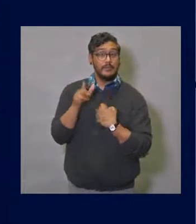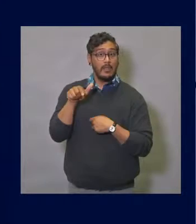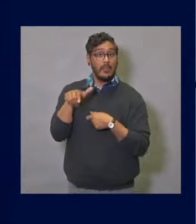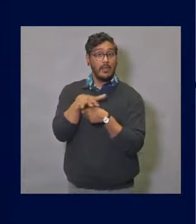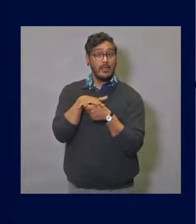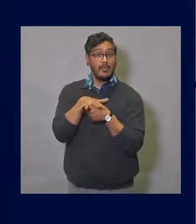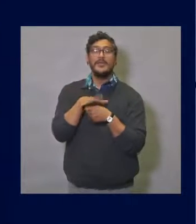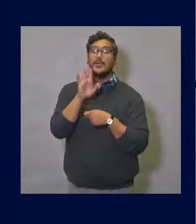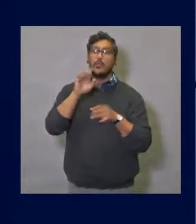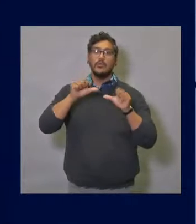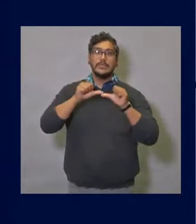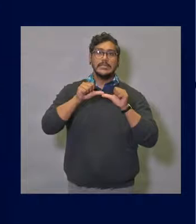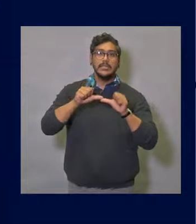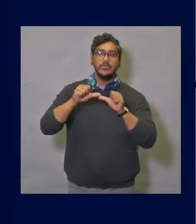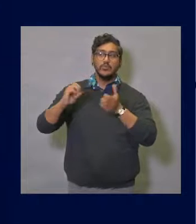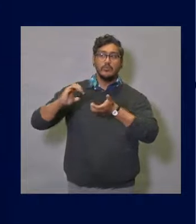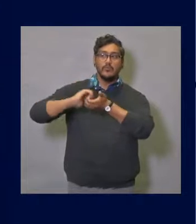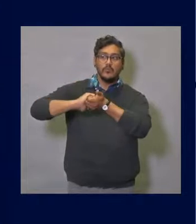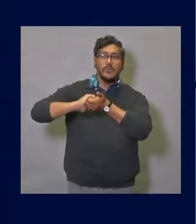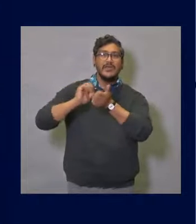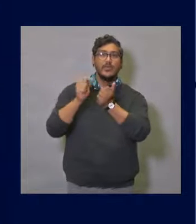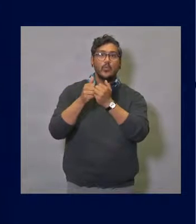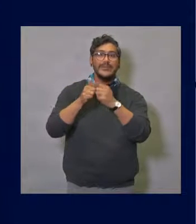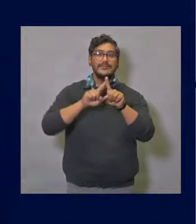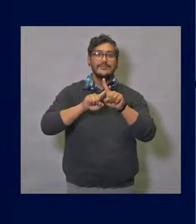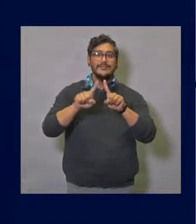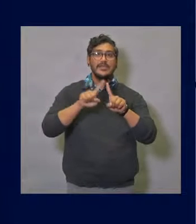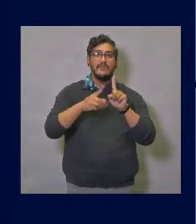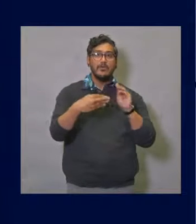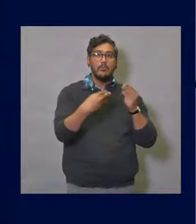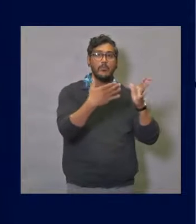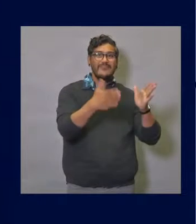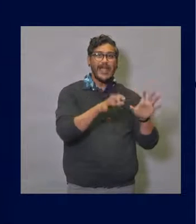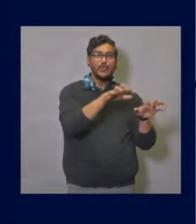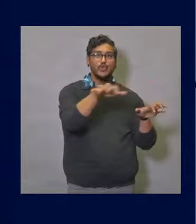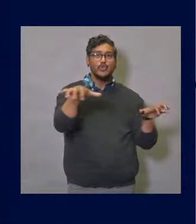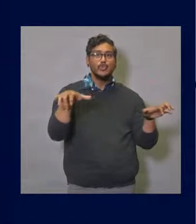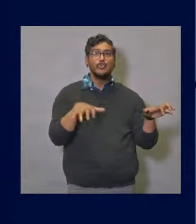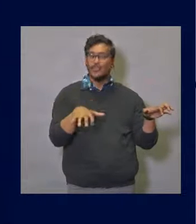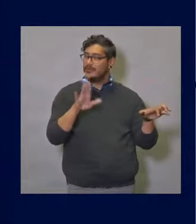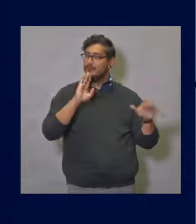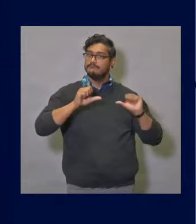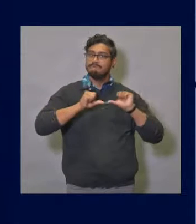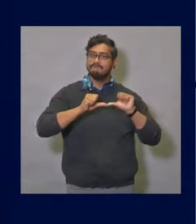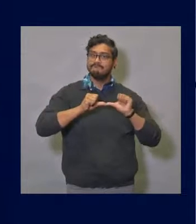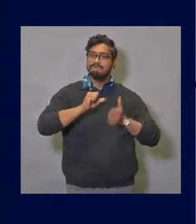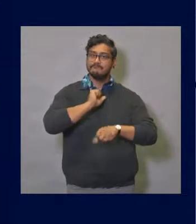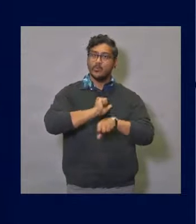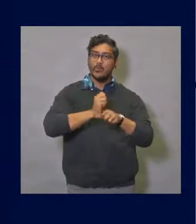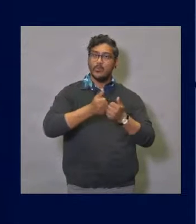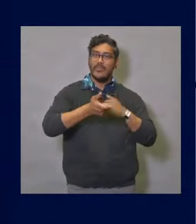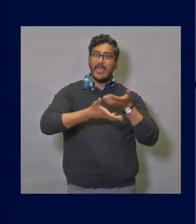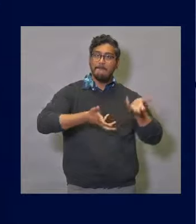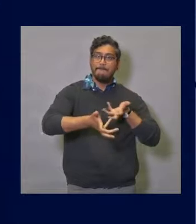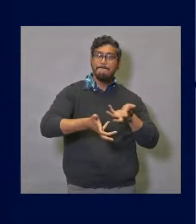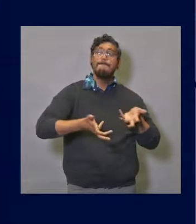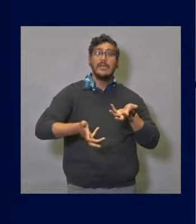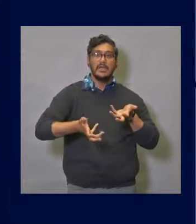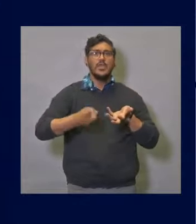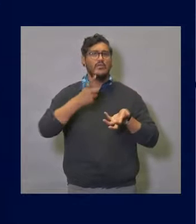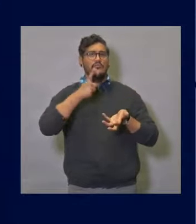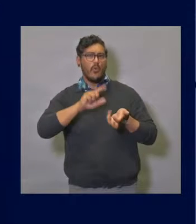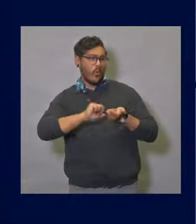Ángeles continuará trabajando directamente con todos los proveedores de vacunación del condado con respecto a todos los asuntos de adquirir